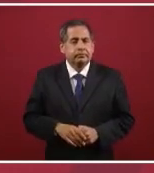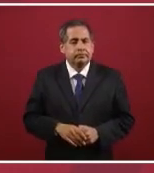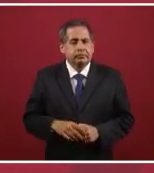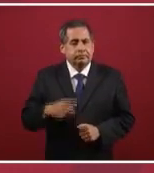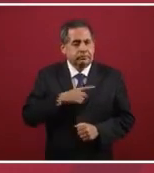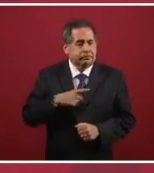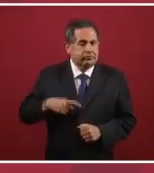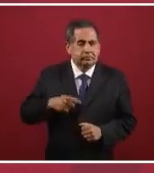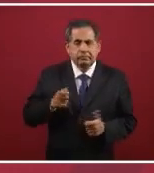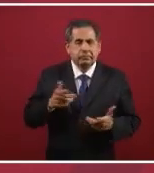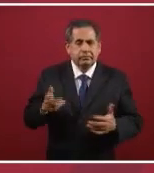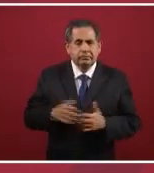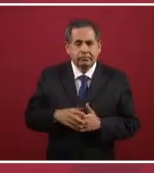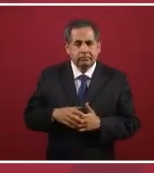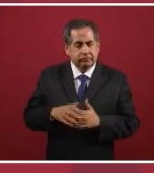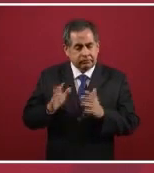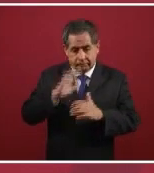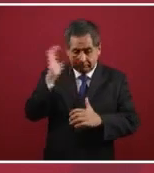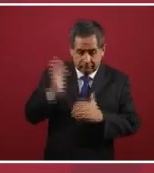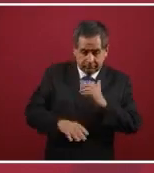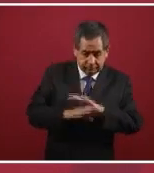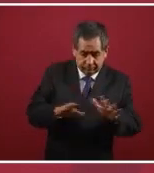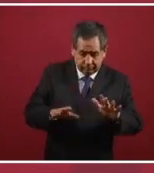Deberíamos todos de aplaudirlo.